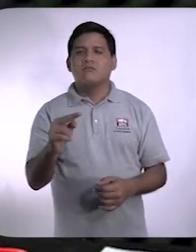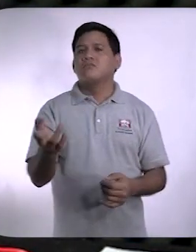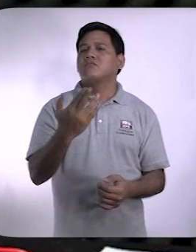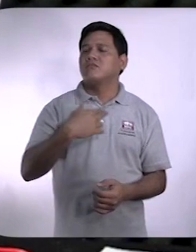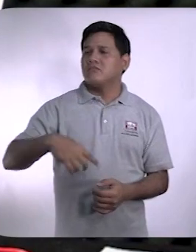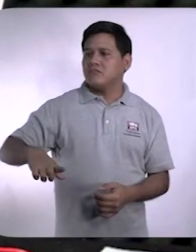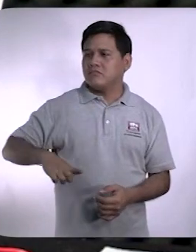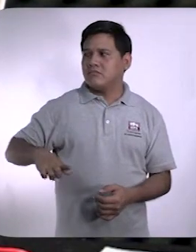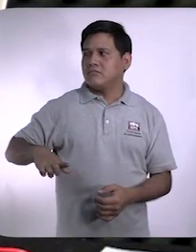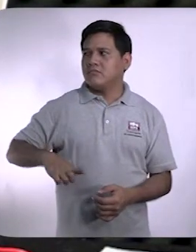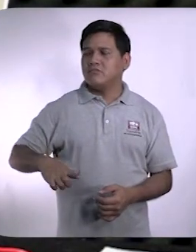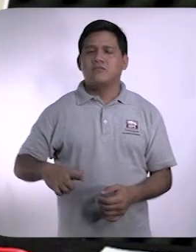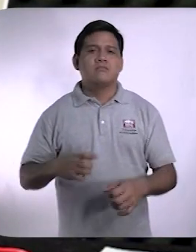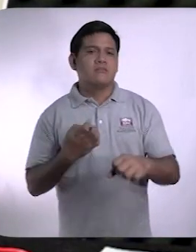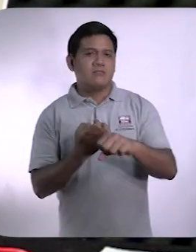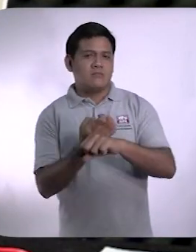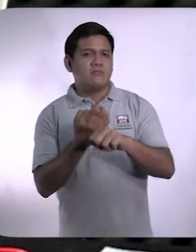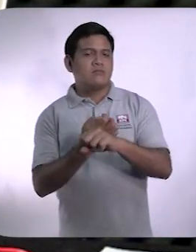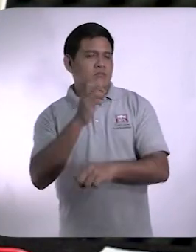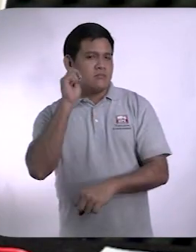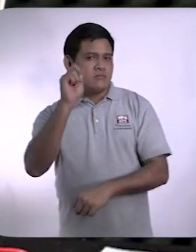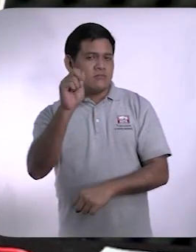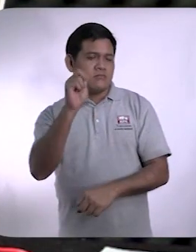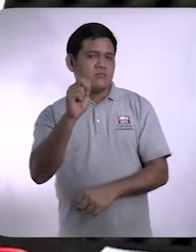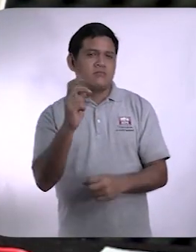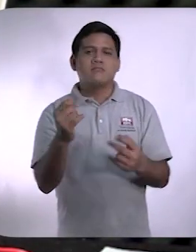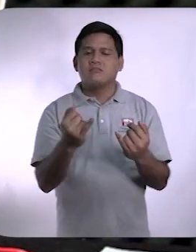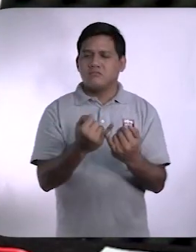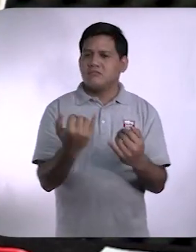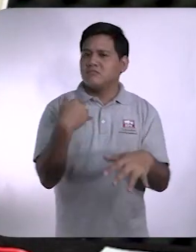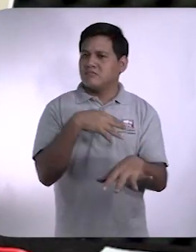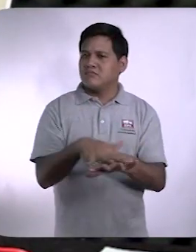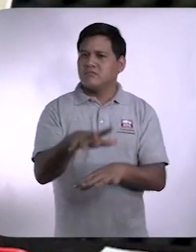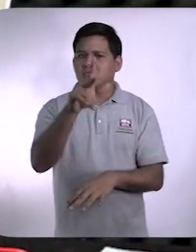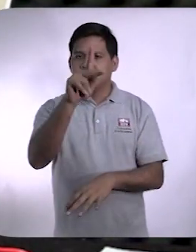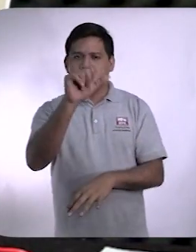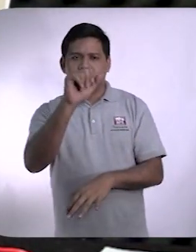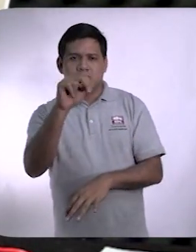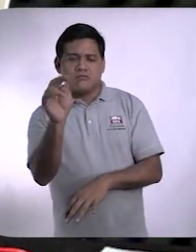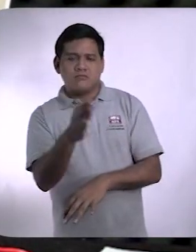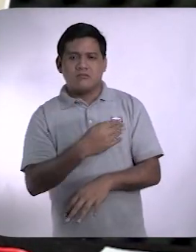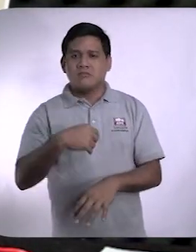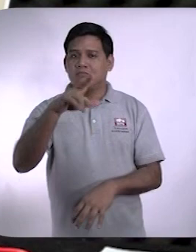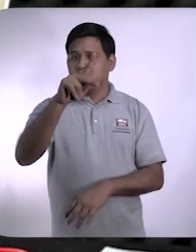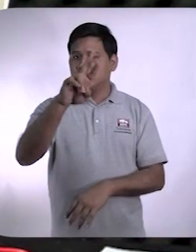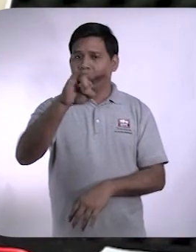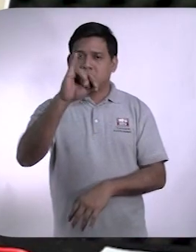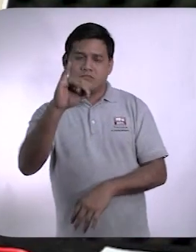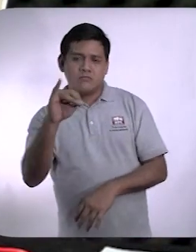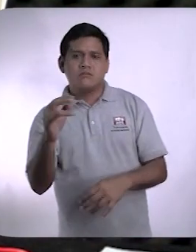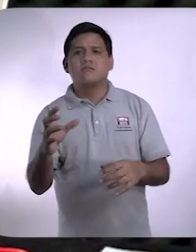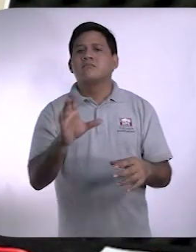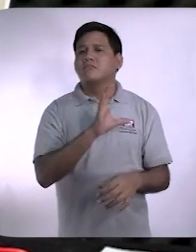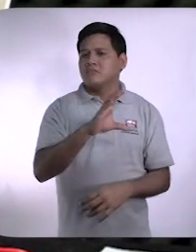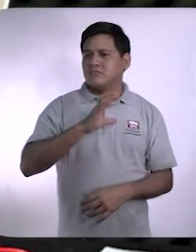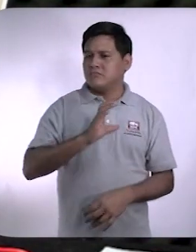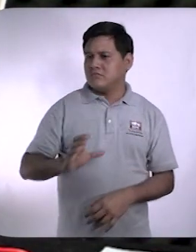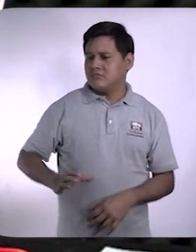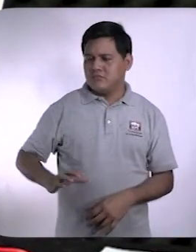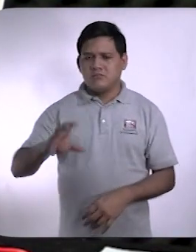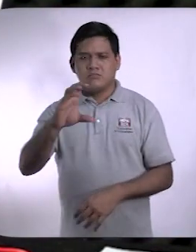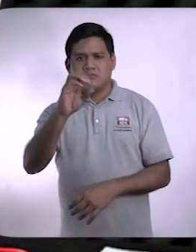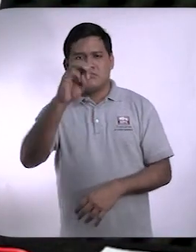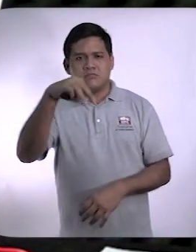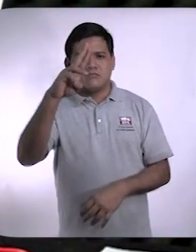Acción Nacional y el Partido Revolucionario Institucional, tienen una candidatura común para la gubernatura, se pueden